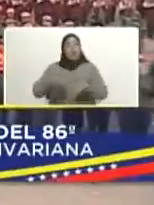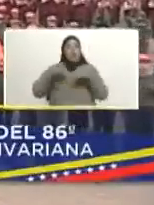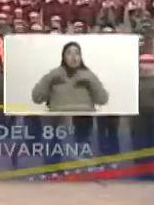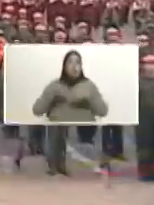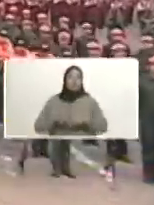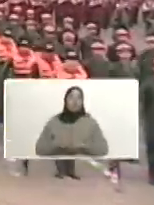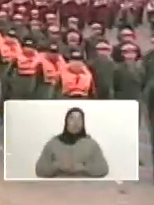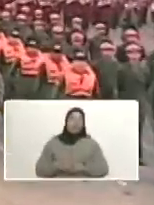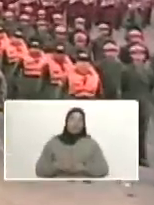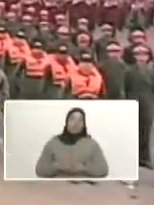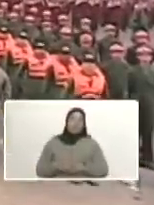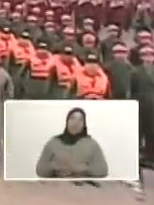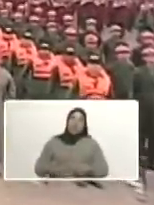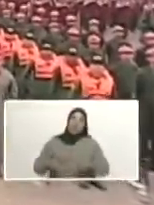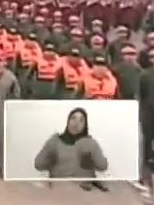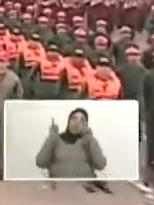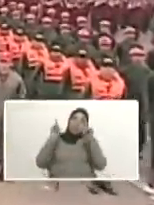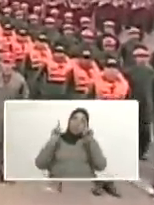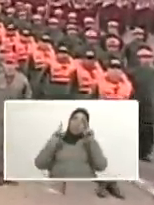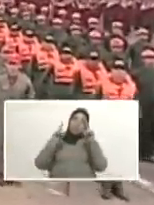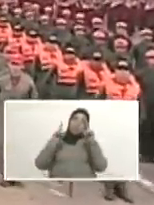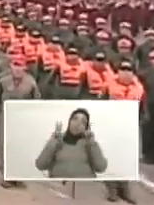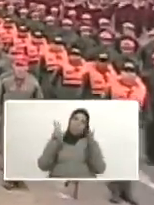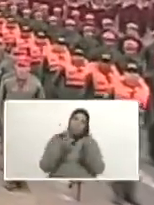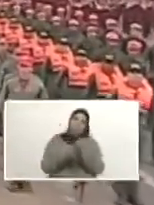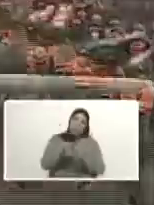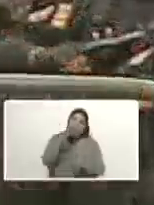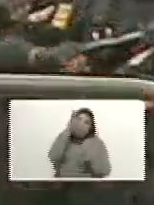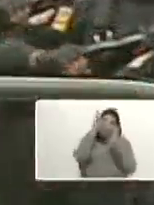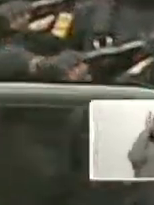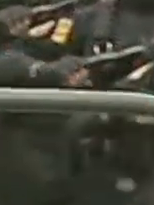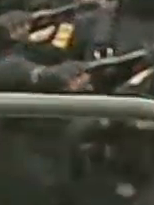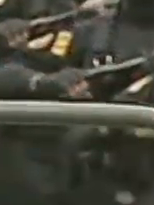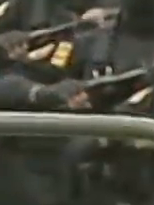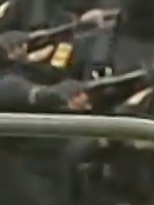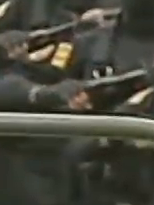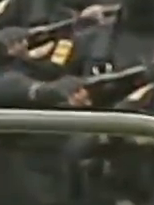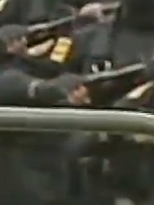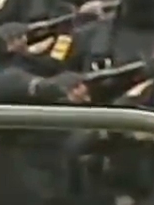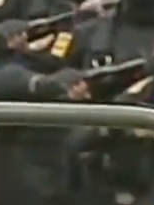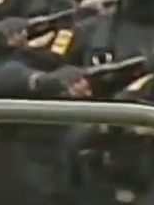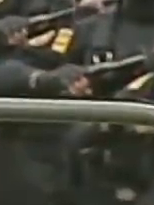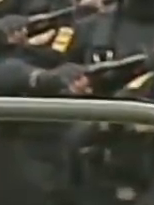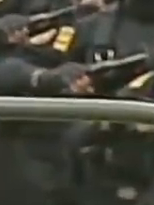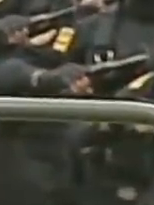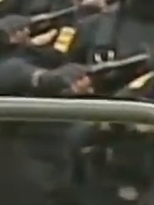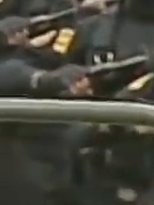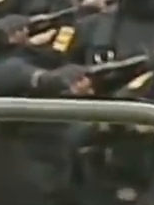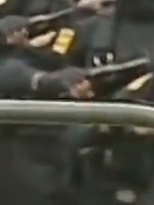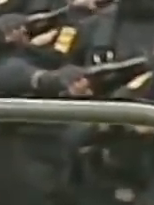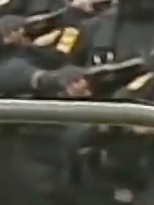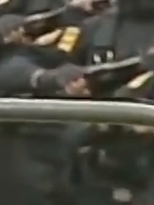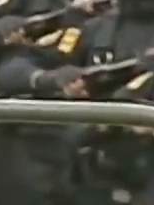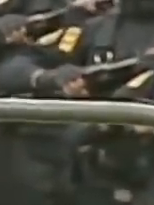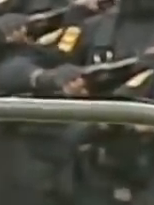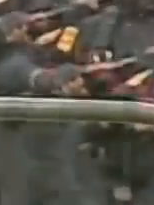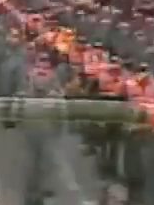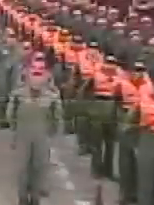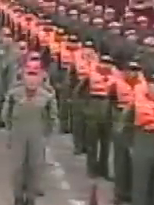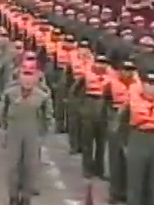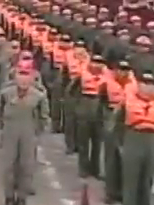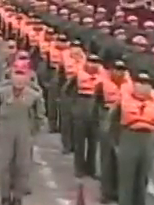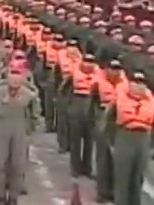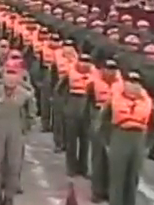Venceremos. Autorizado. Entendido, mi comandante jefe. Comando. Vista al frente.